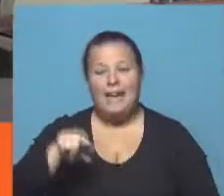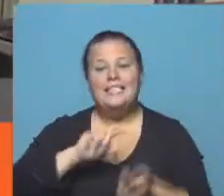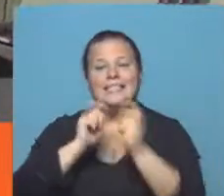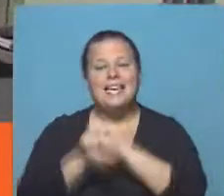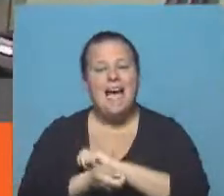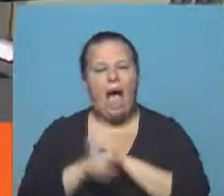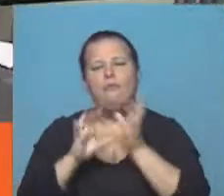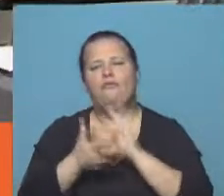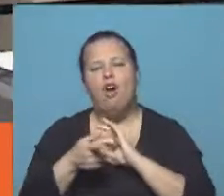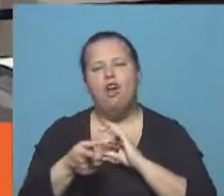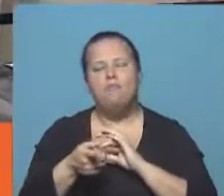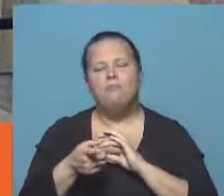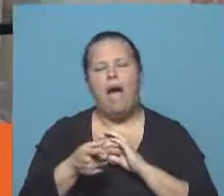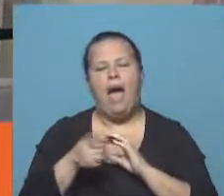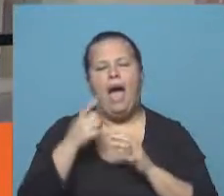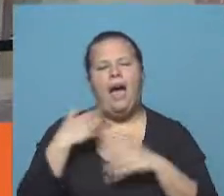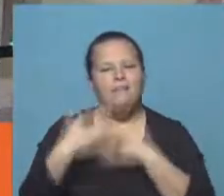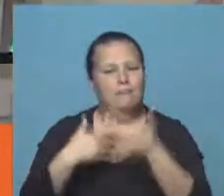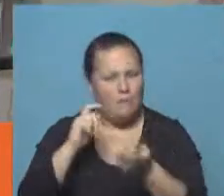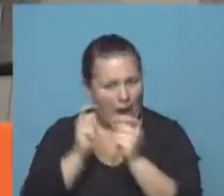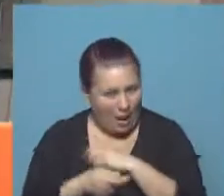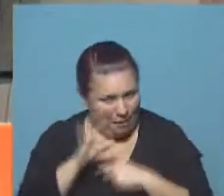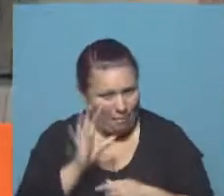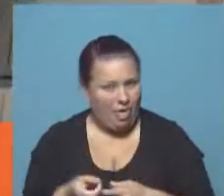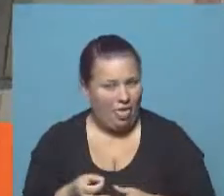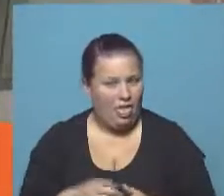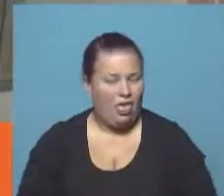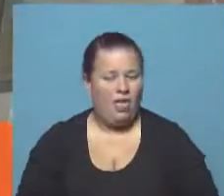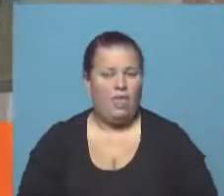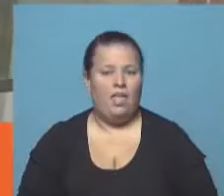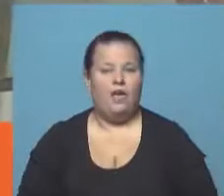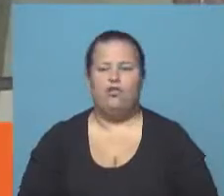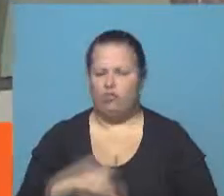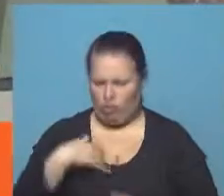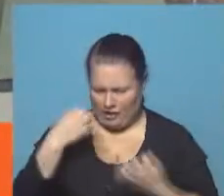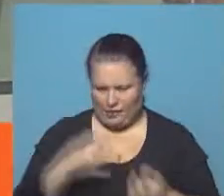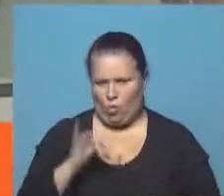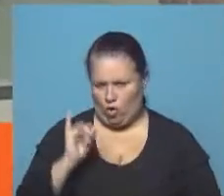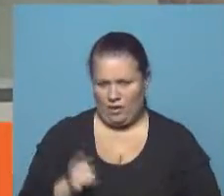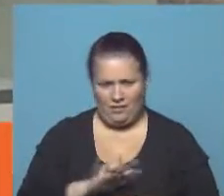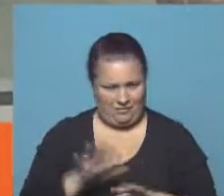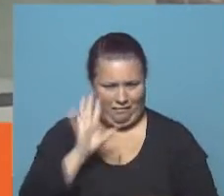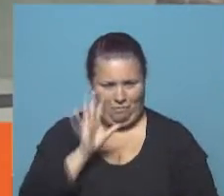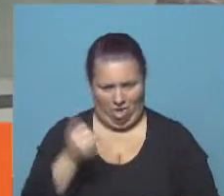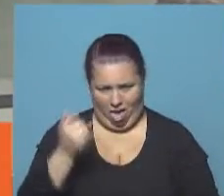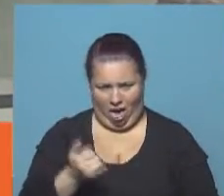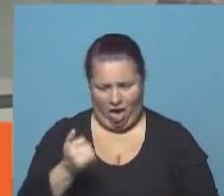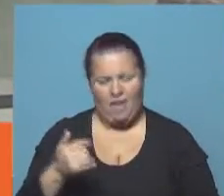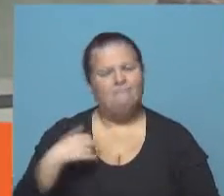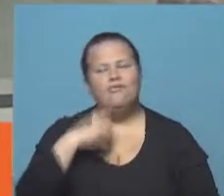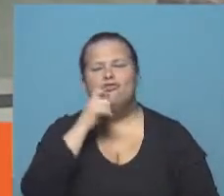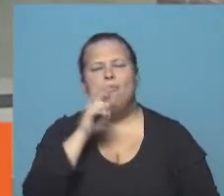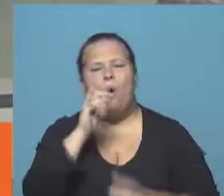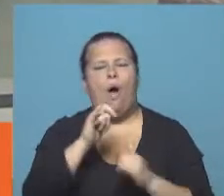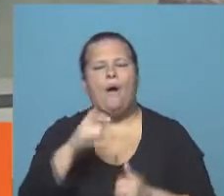cambio de marcha se va a ver? Yo estoy seguro que se va a ver, de hecho ya se está viendo. A mí no me gusta